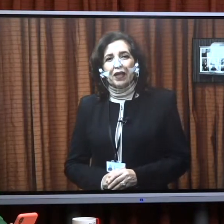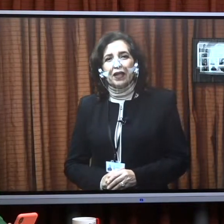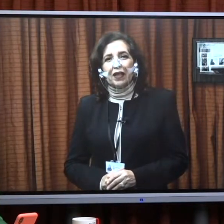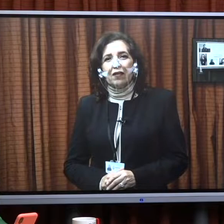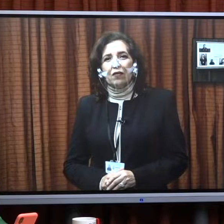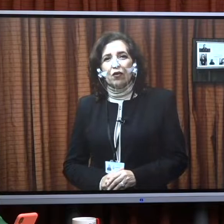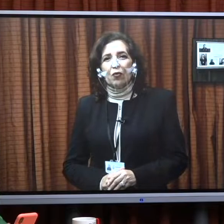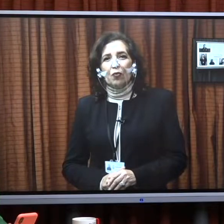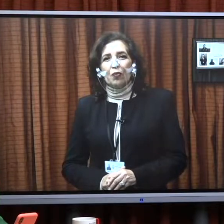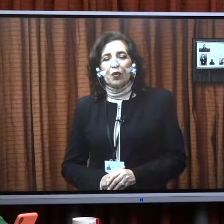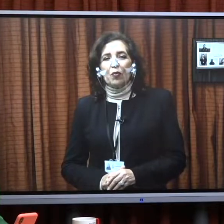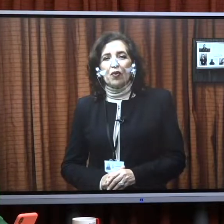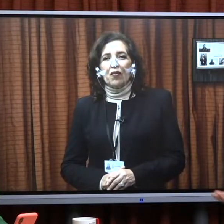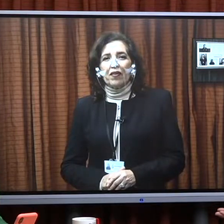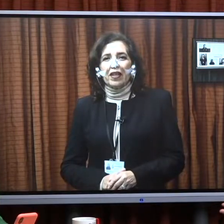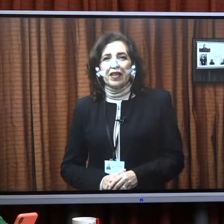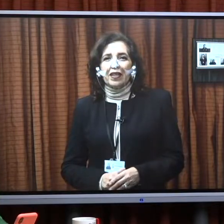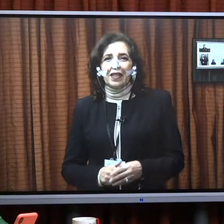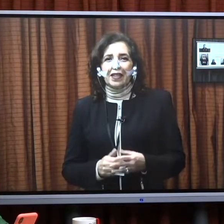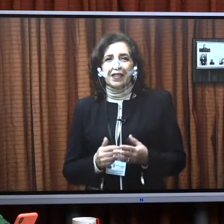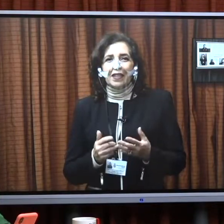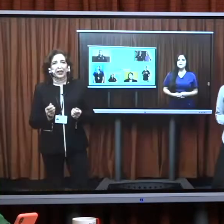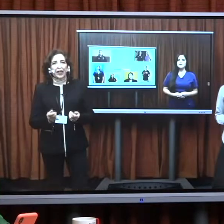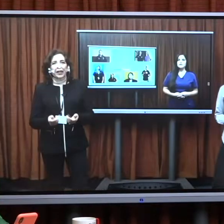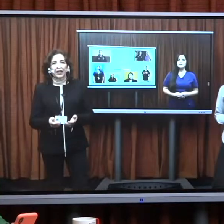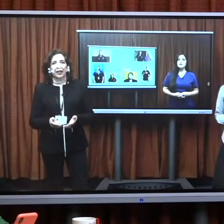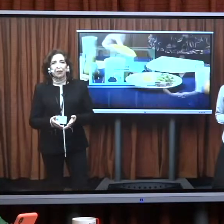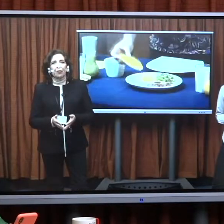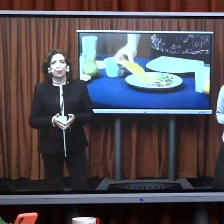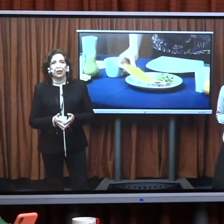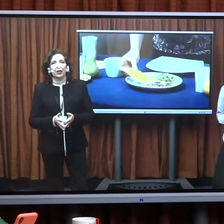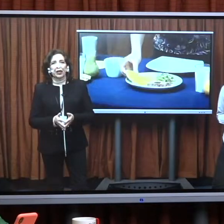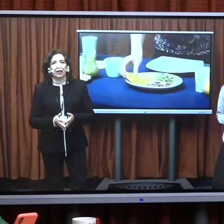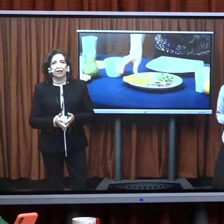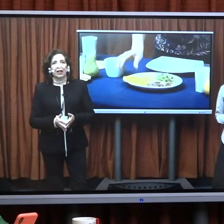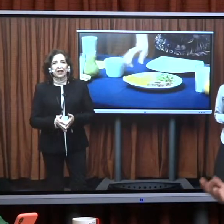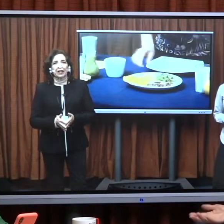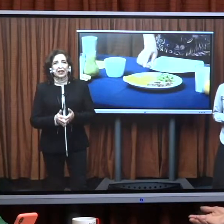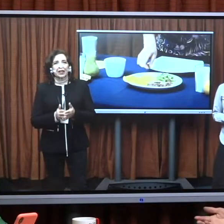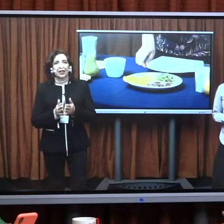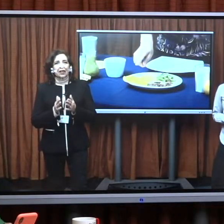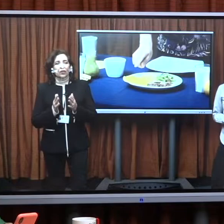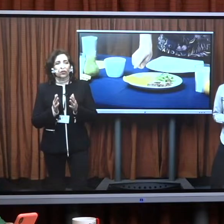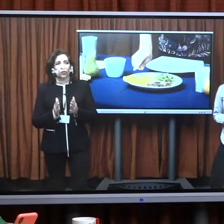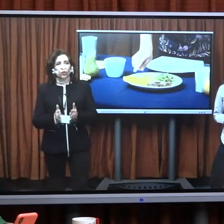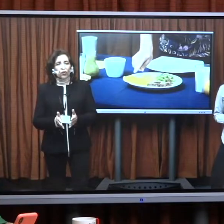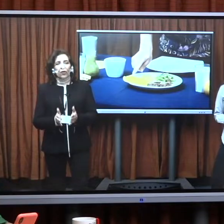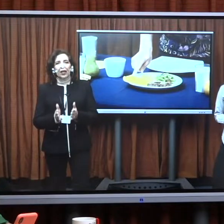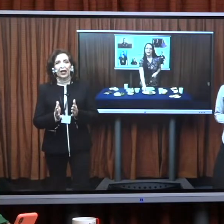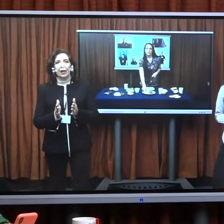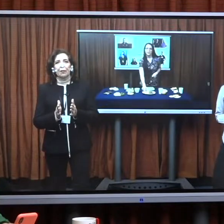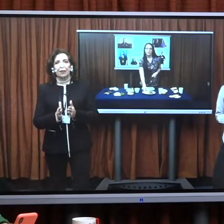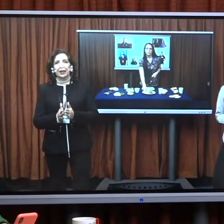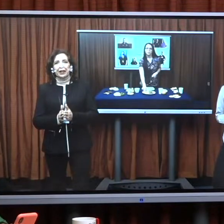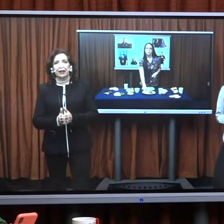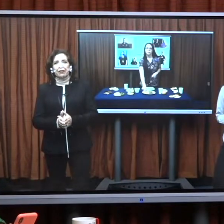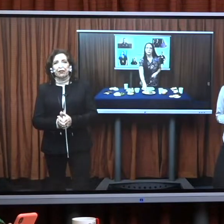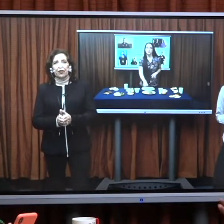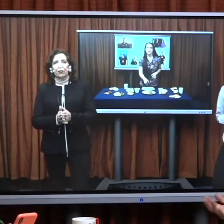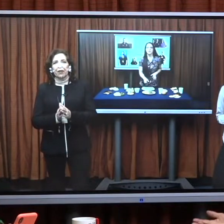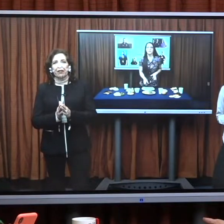que yo he trabajado y hemos trabajado desde la dirección se relacionan estrechamente con el Ministerio de Educación,